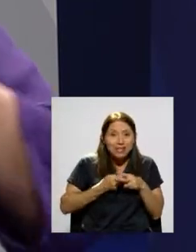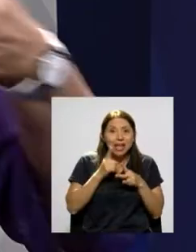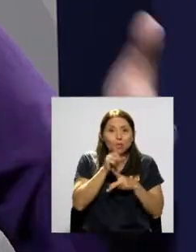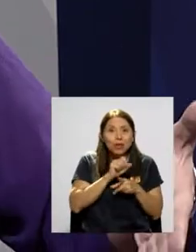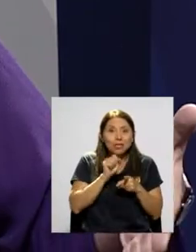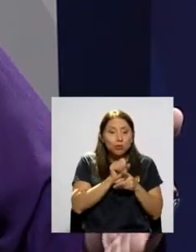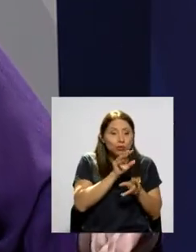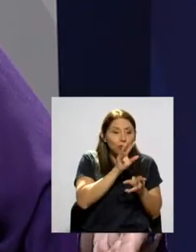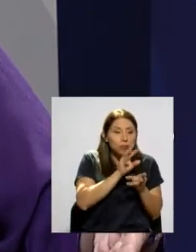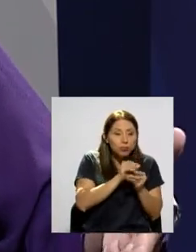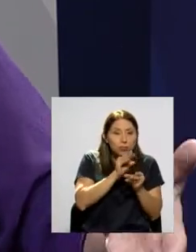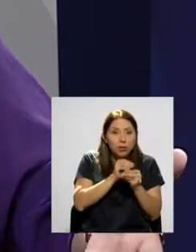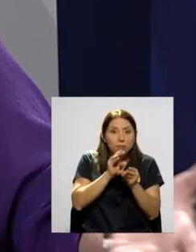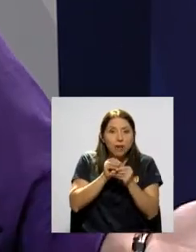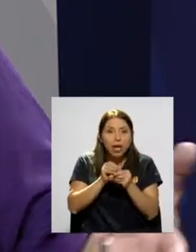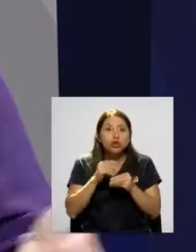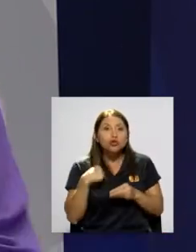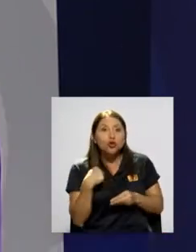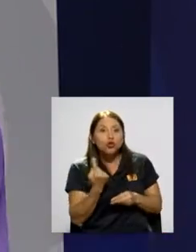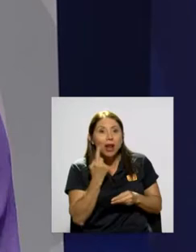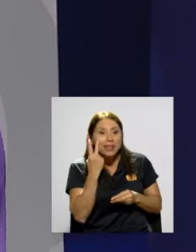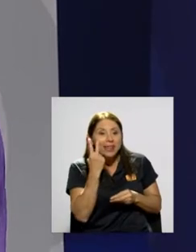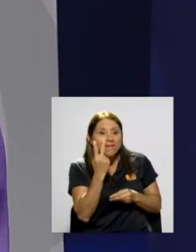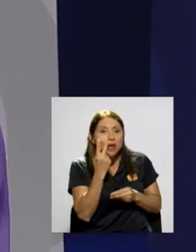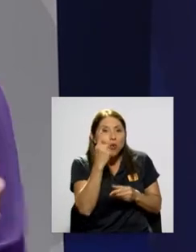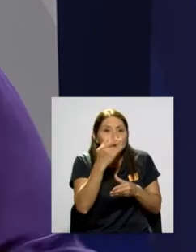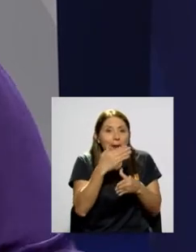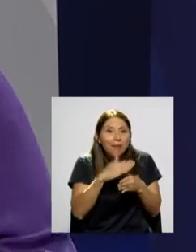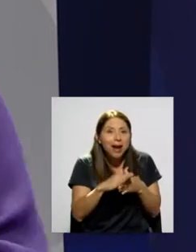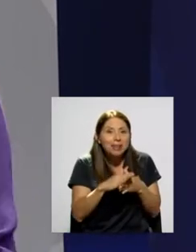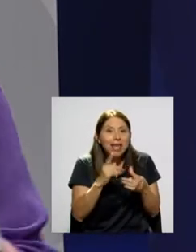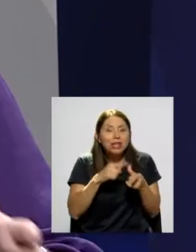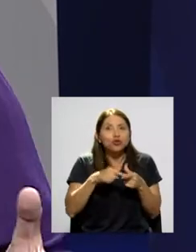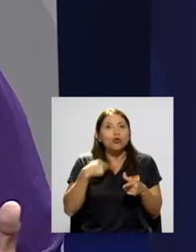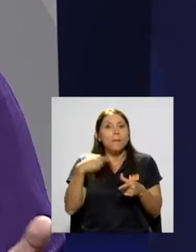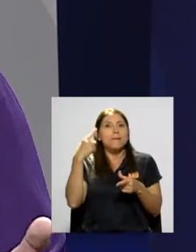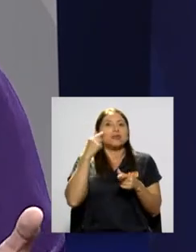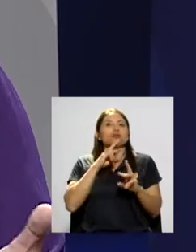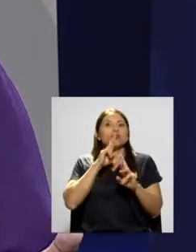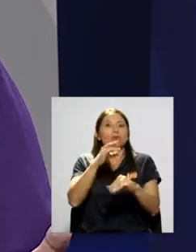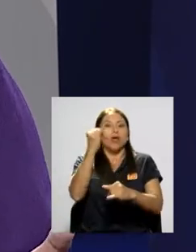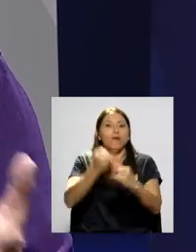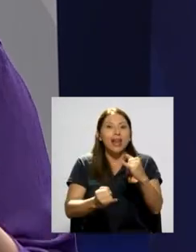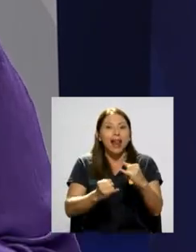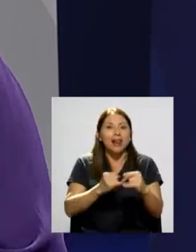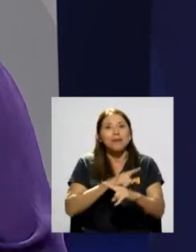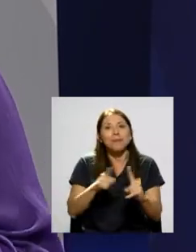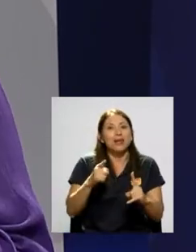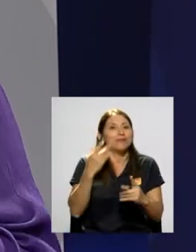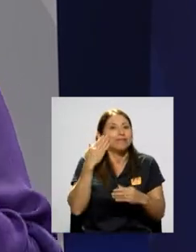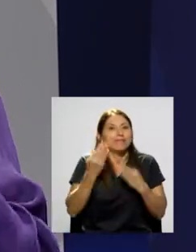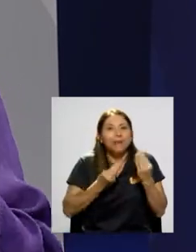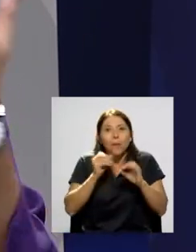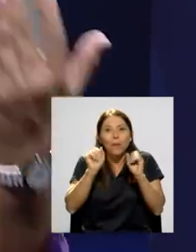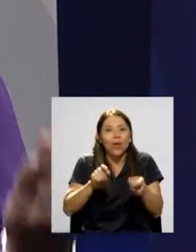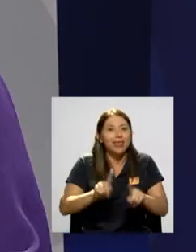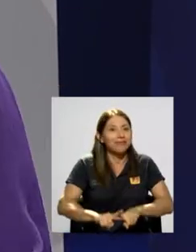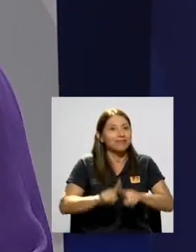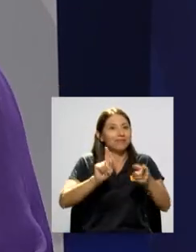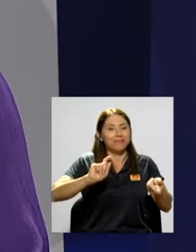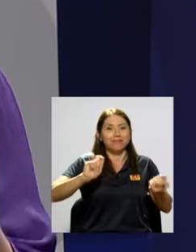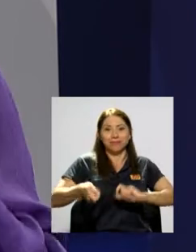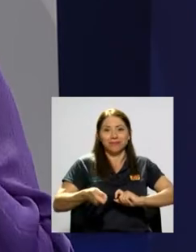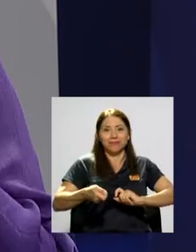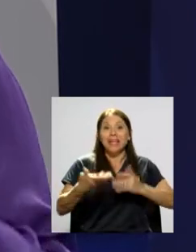parte concluí cuál iba a ser el resultado final, pero como está tan cercano, ese resultado final puede ser divergente. Y ojo que ya advirtió al Tribunal